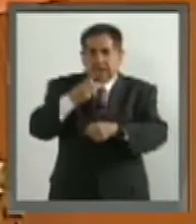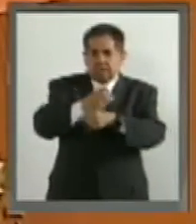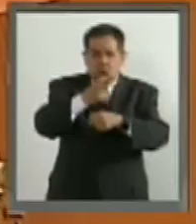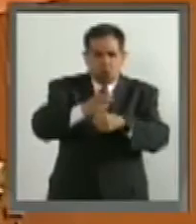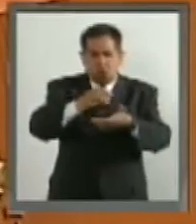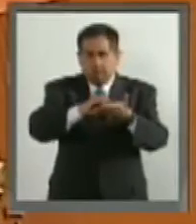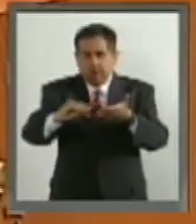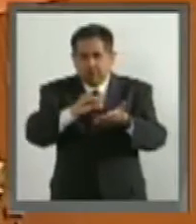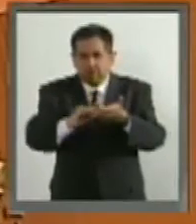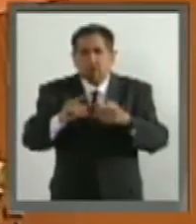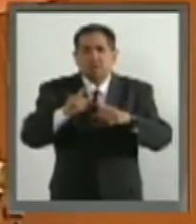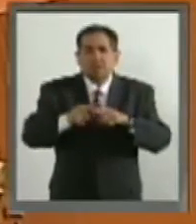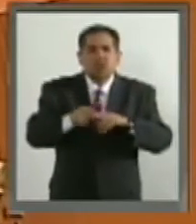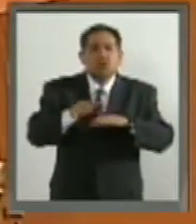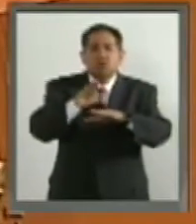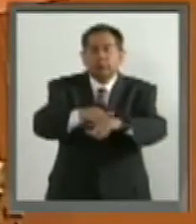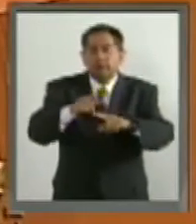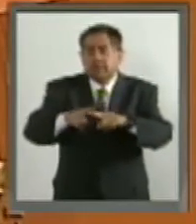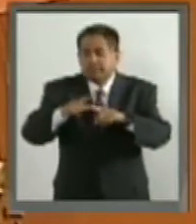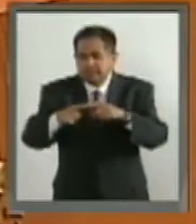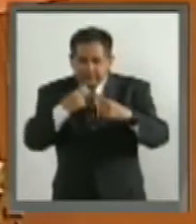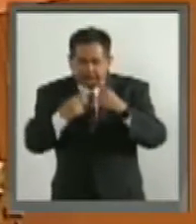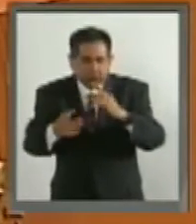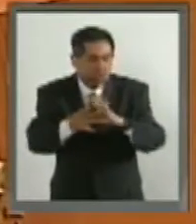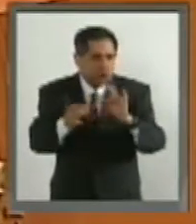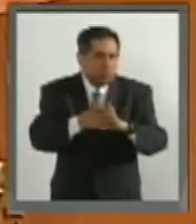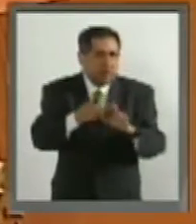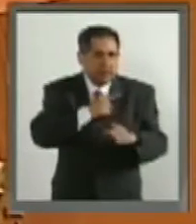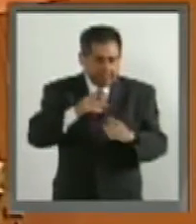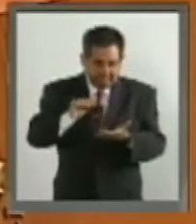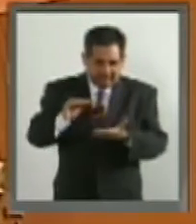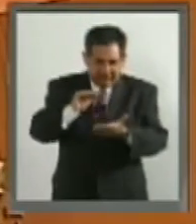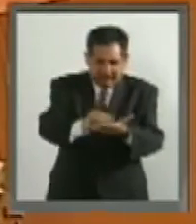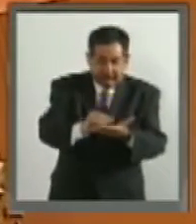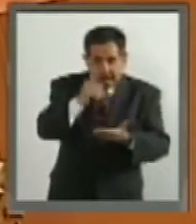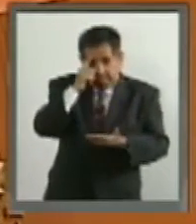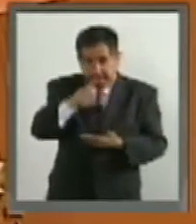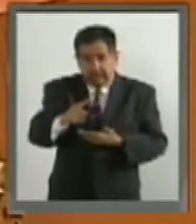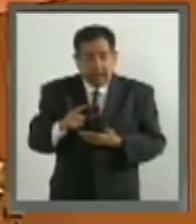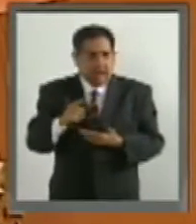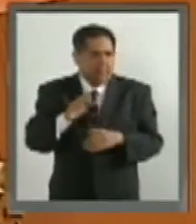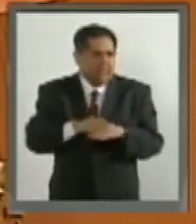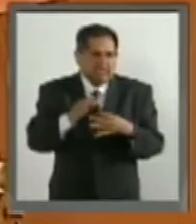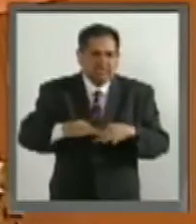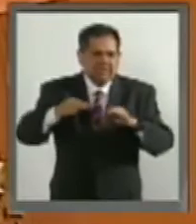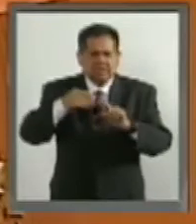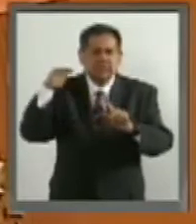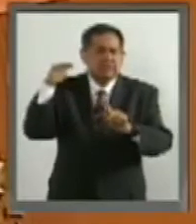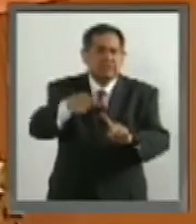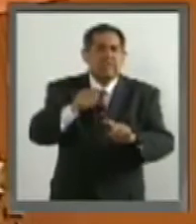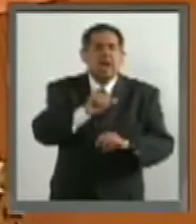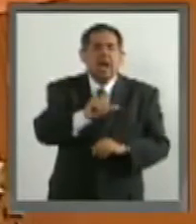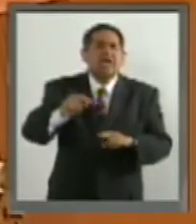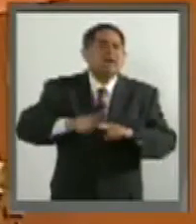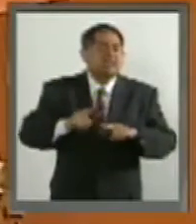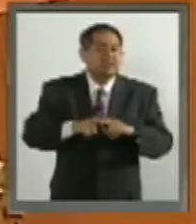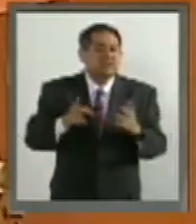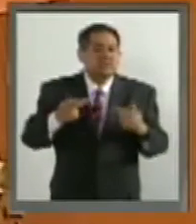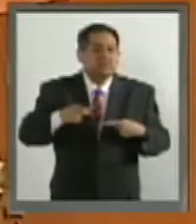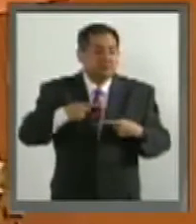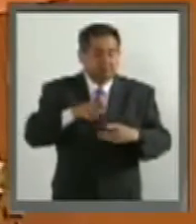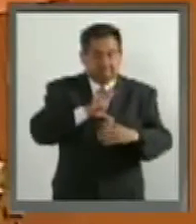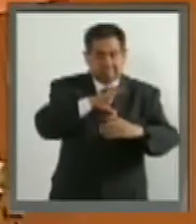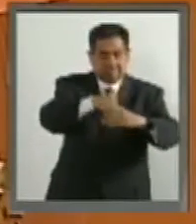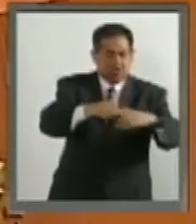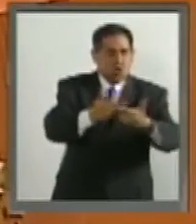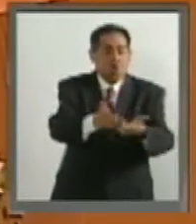párrafo respecto a que dichas medidas estarán dirigidas de manera preferente a quienes pertenezcan